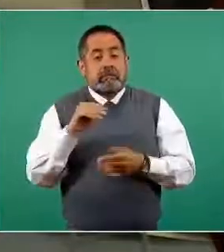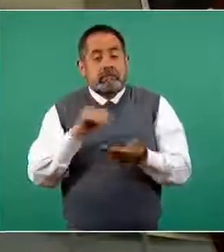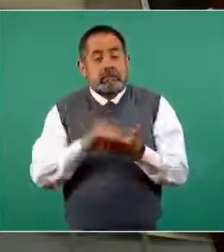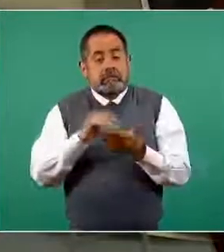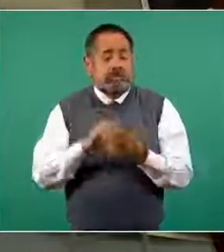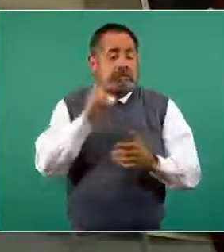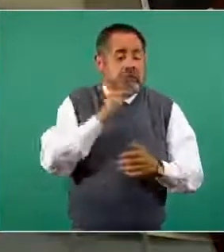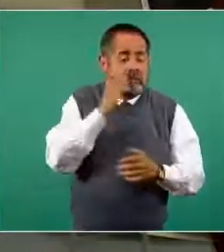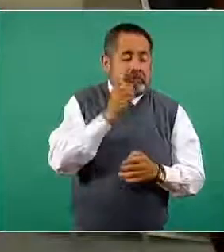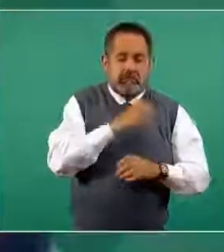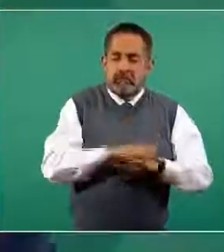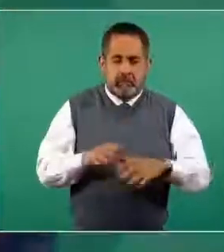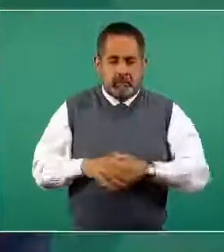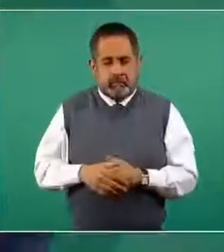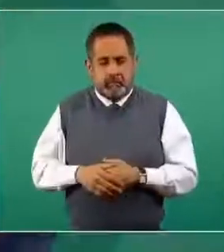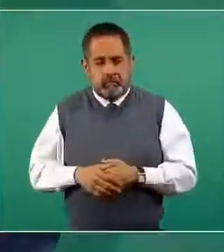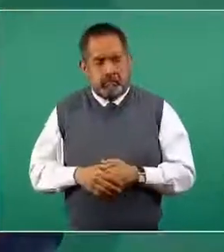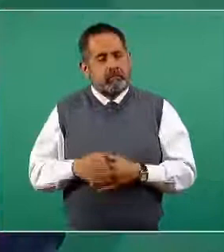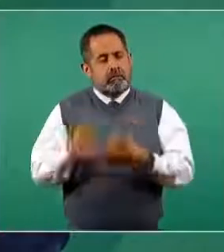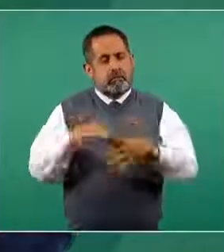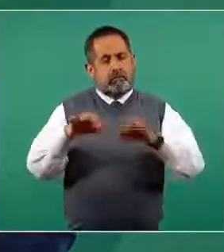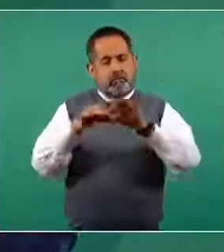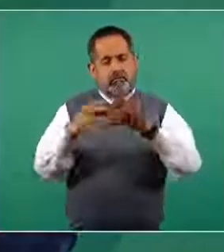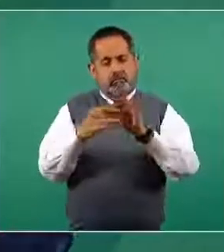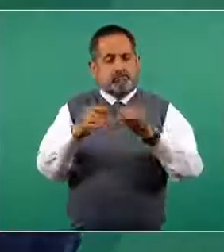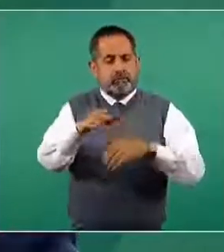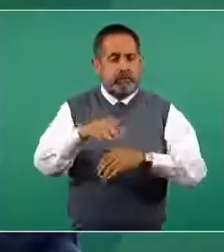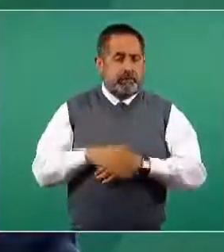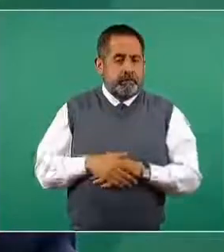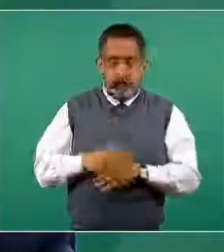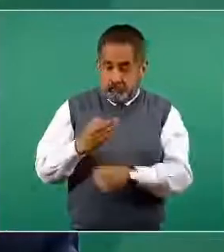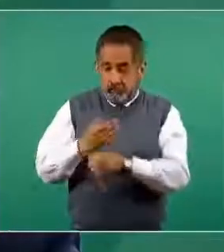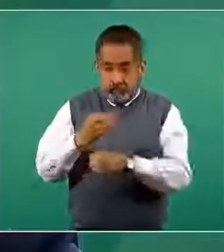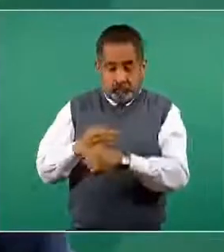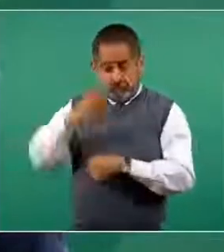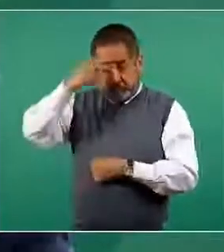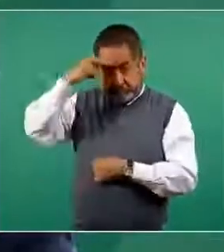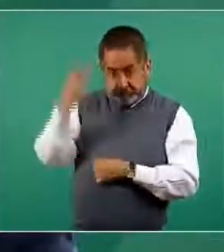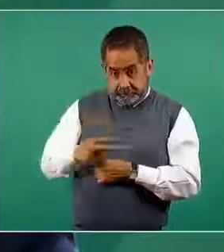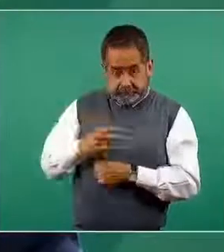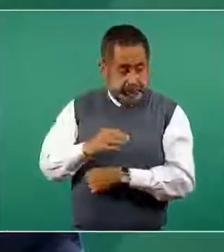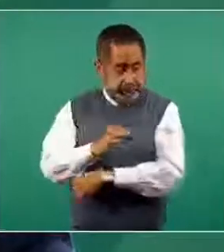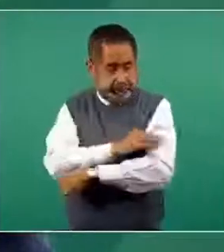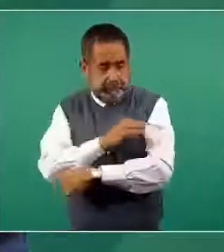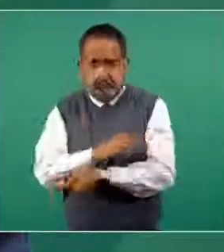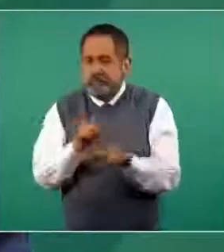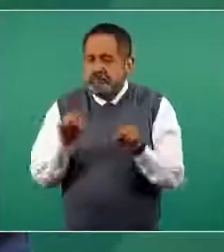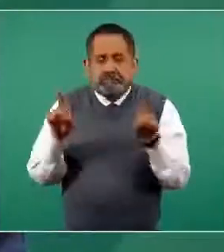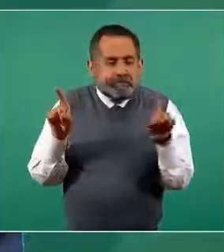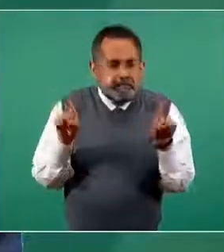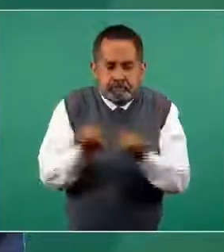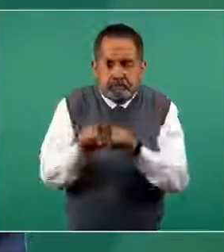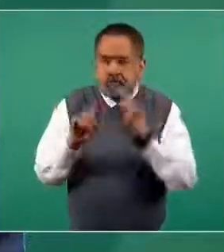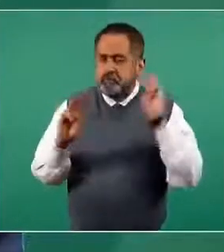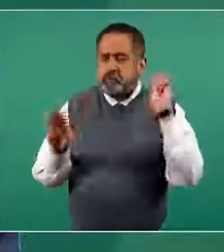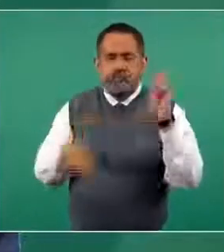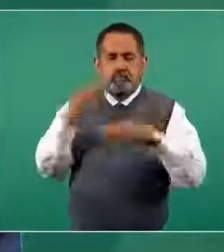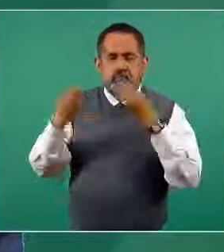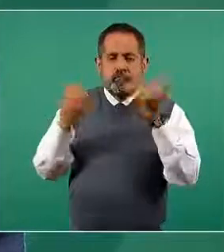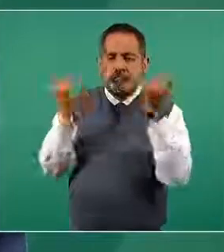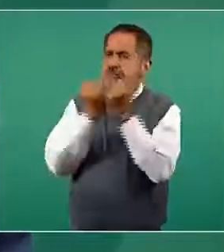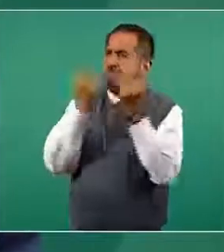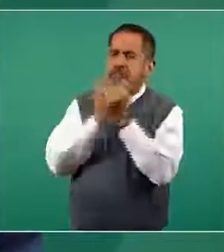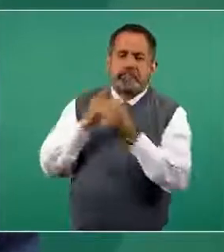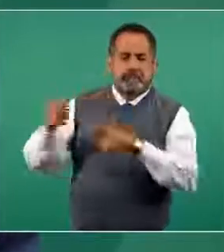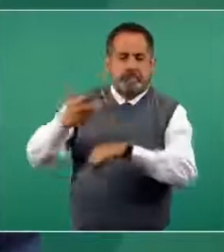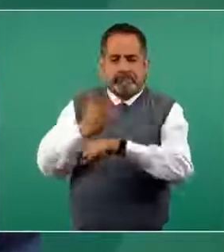prueba. ¿Cómo no? Esto es importante. Las vacunas que se utilizan en México son las mismas que se utilizan en muchos otros países del